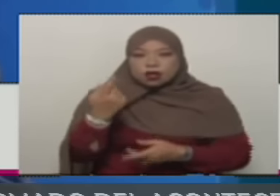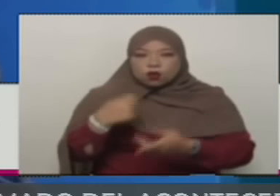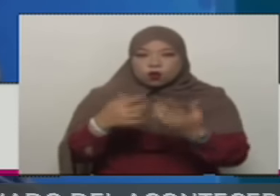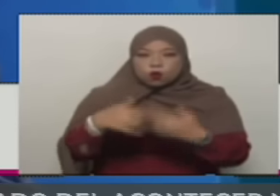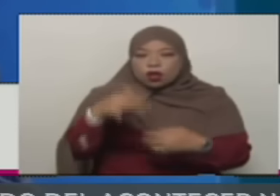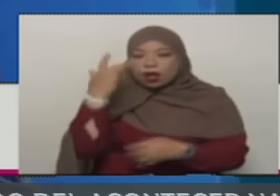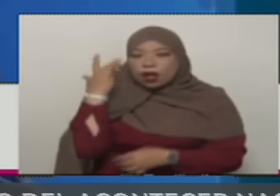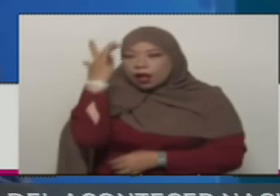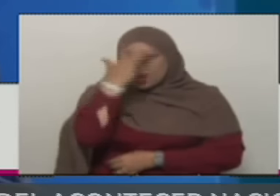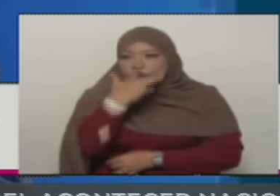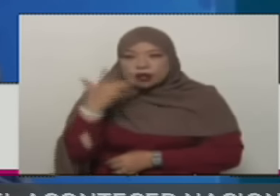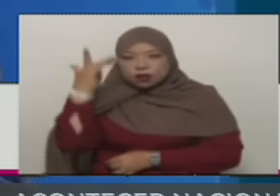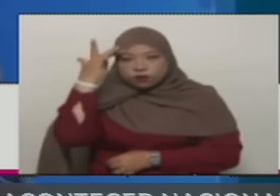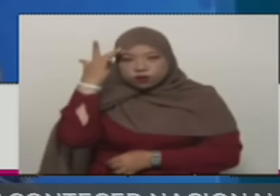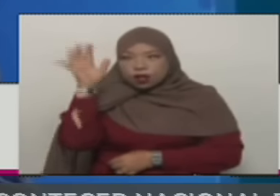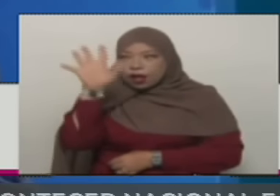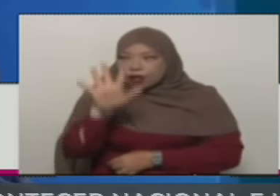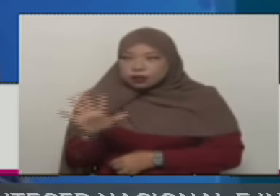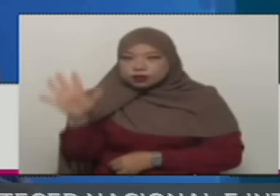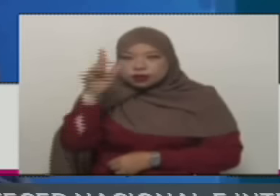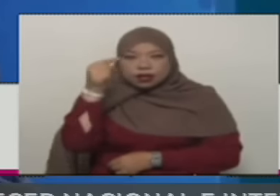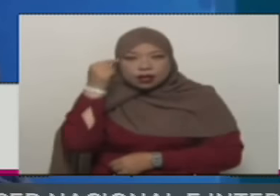África, en Asia, en Europa.